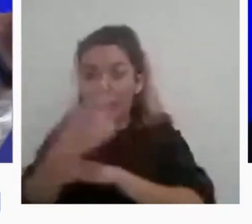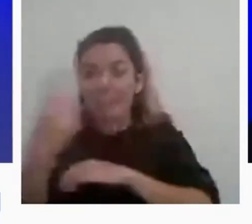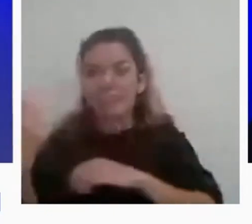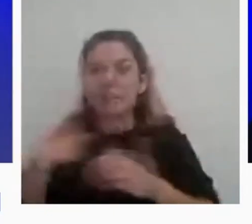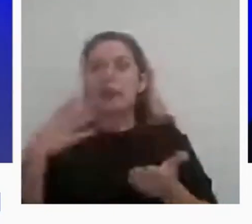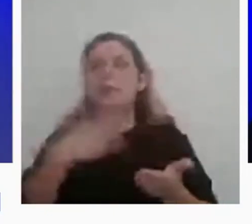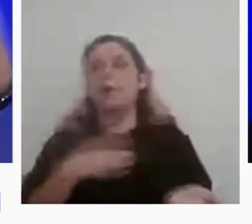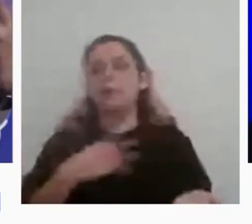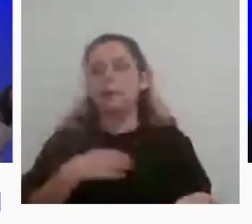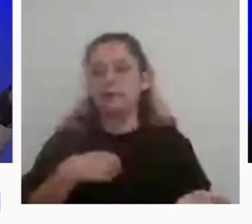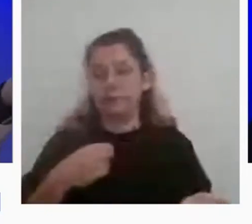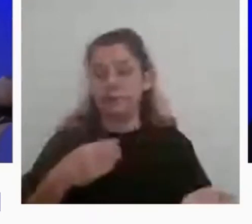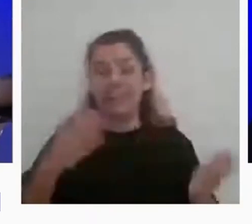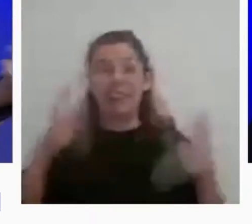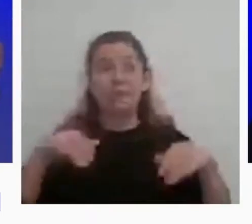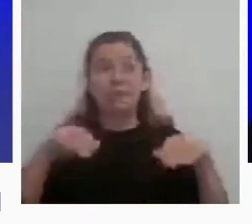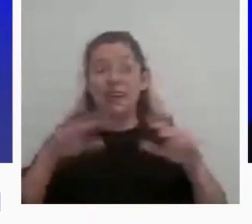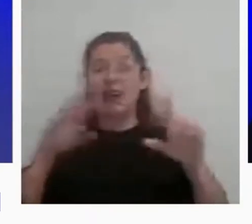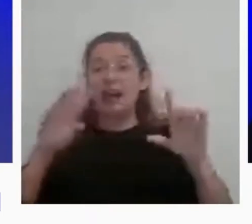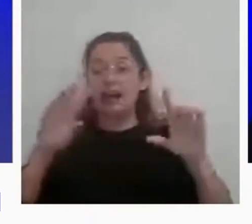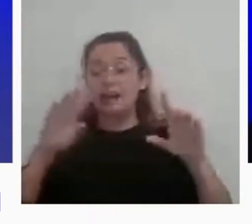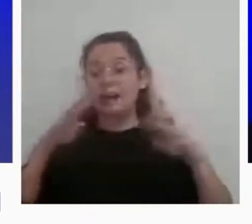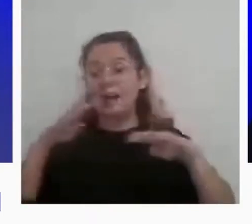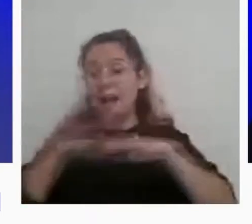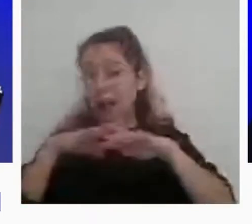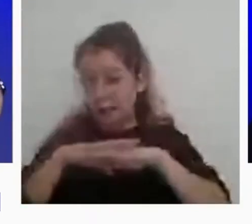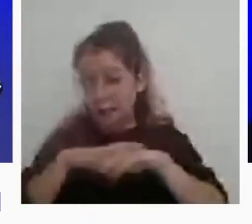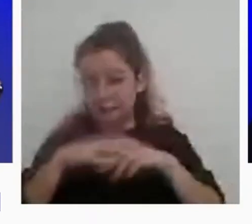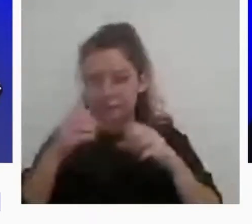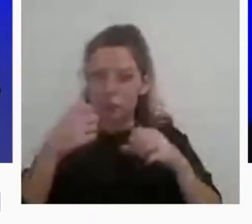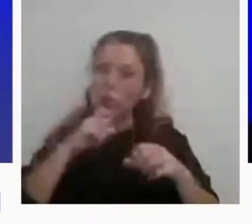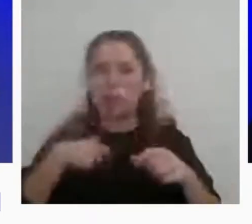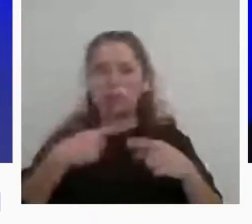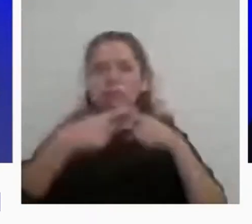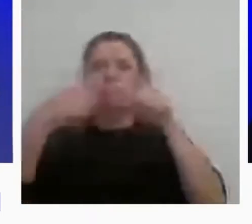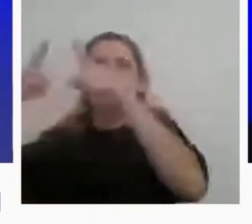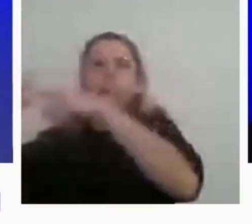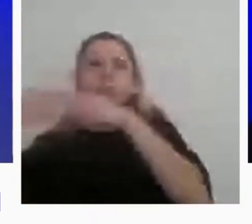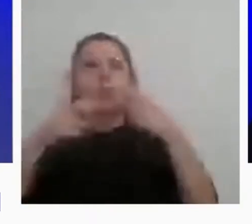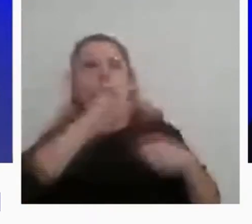disperso todo en la red. Entonces, nosotros dotamos a la agencia de viajes de un portal...